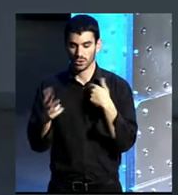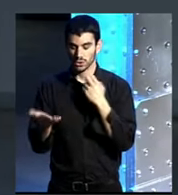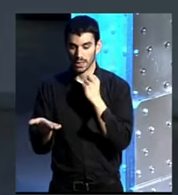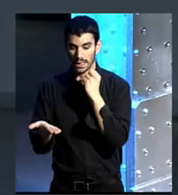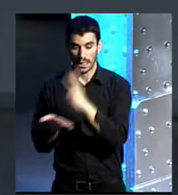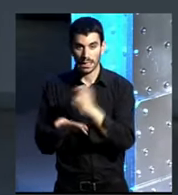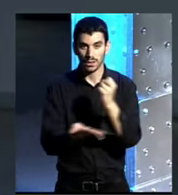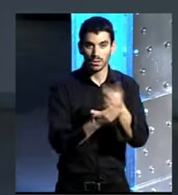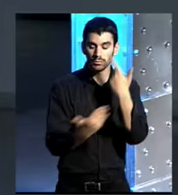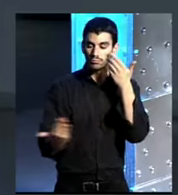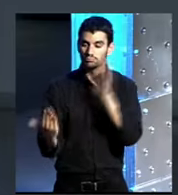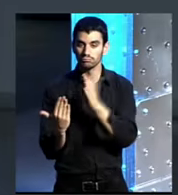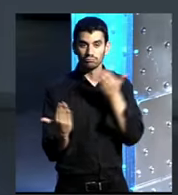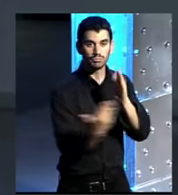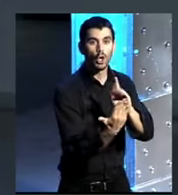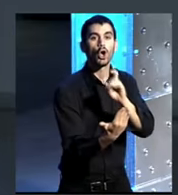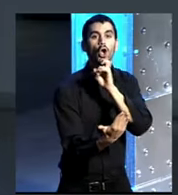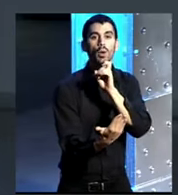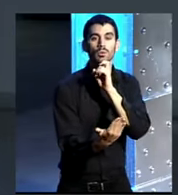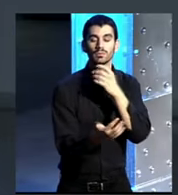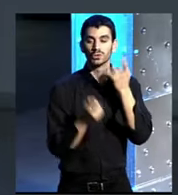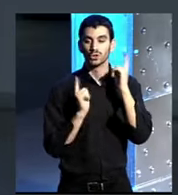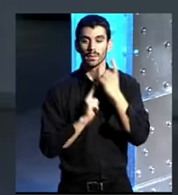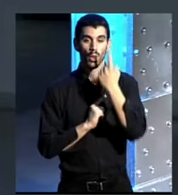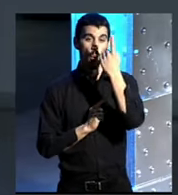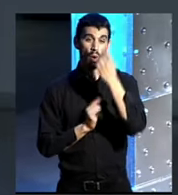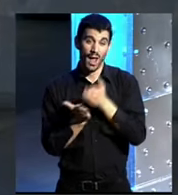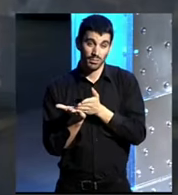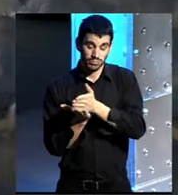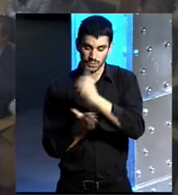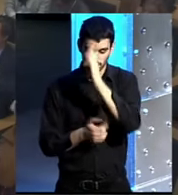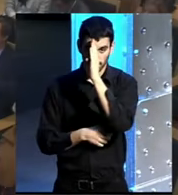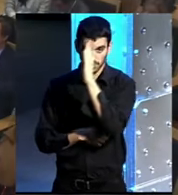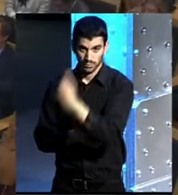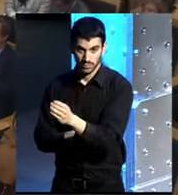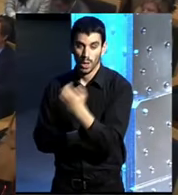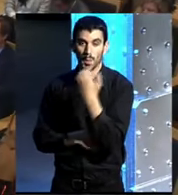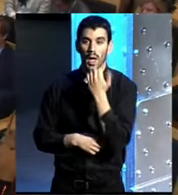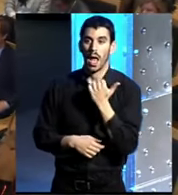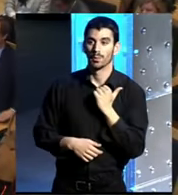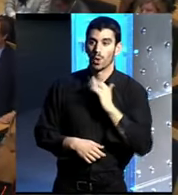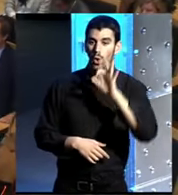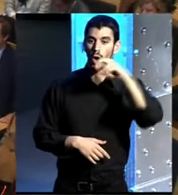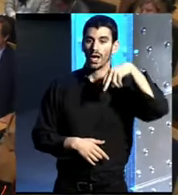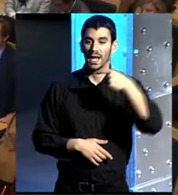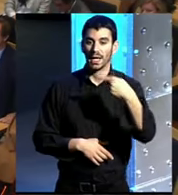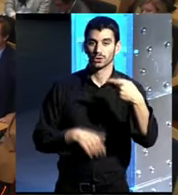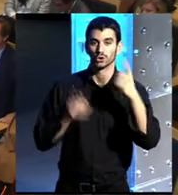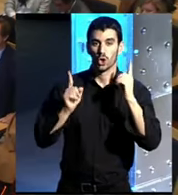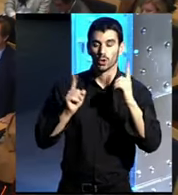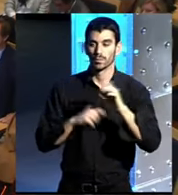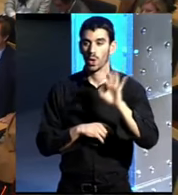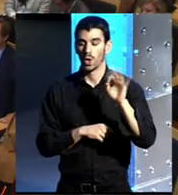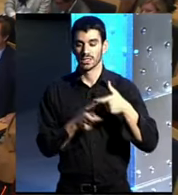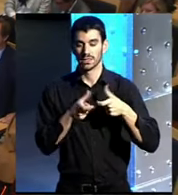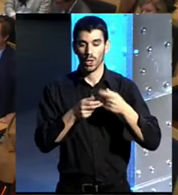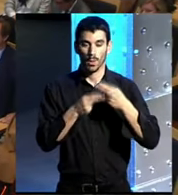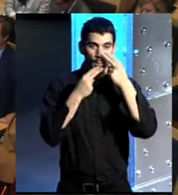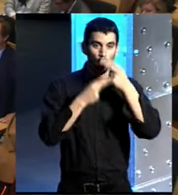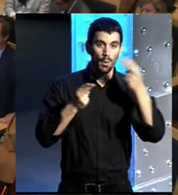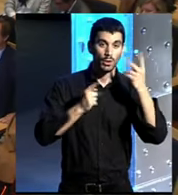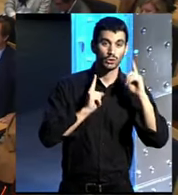se puede afrontar desde un único sector. No se pueden afrontar desde el sector de las ONGs únicamente, ni desde el sector público, ni desde el